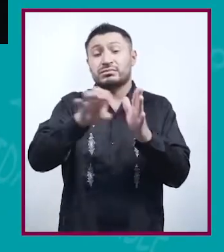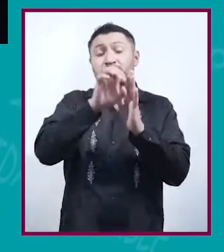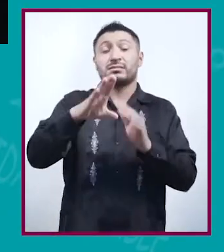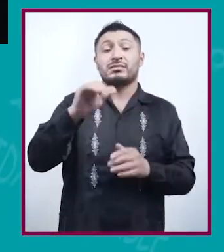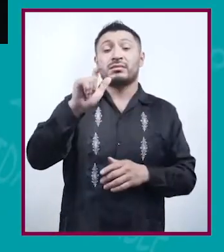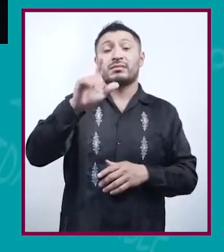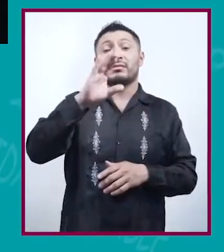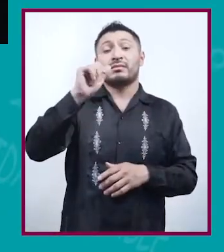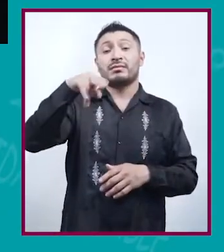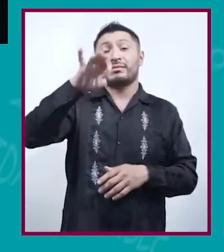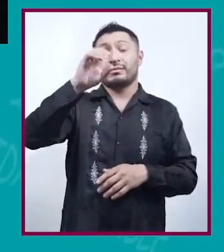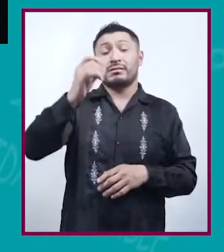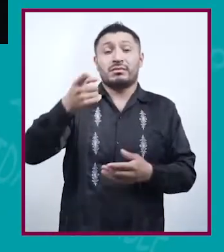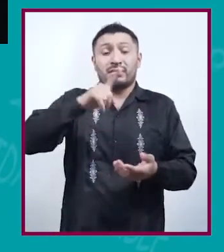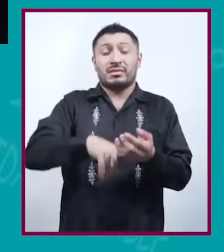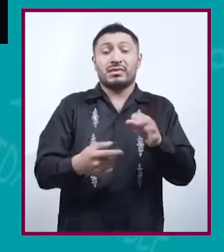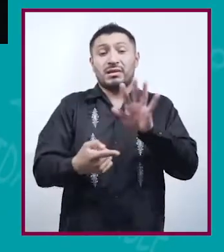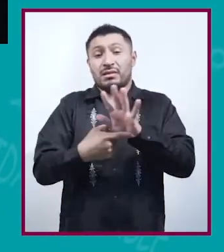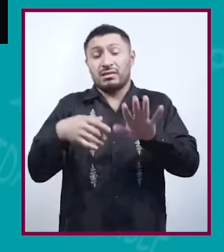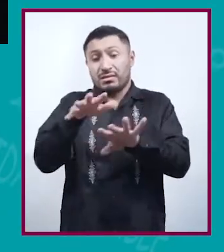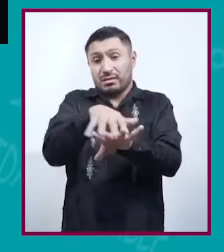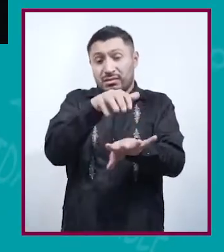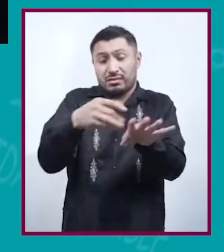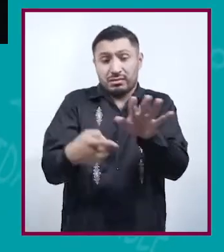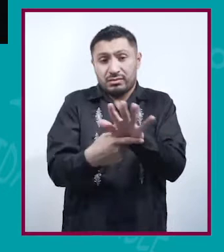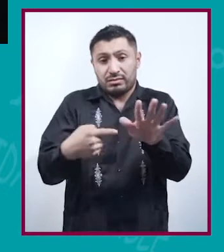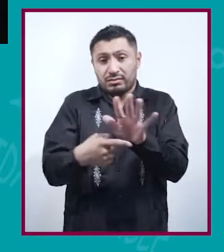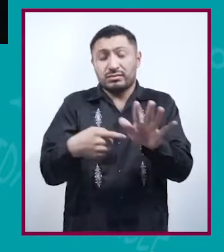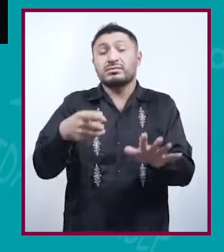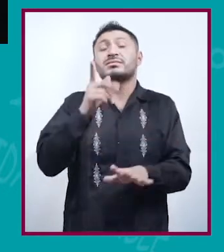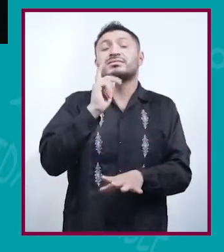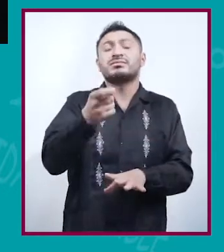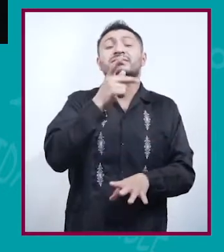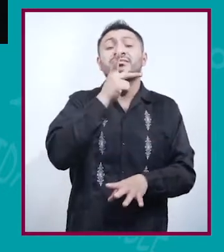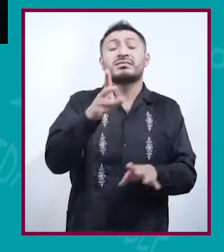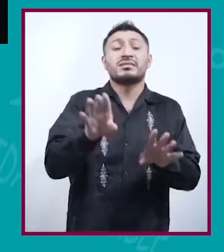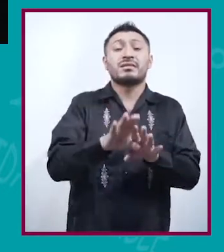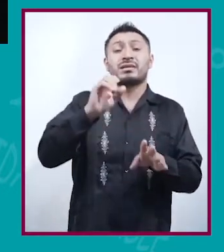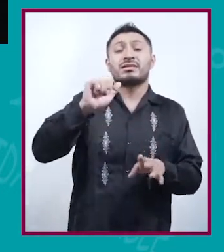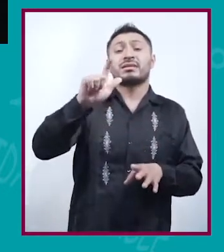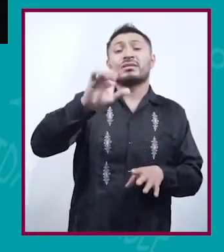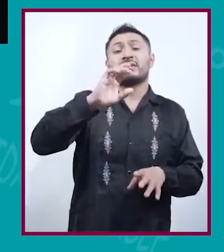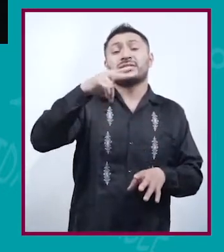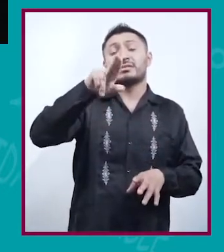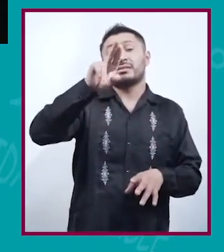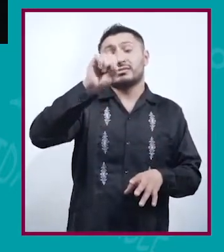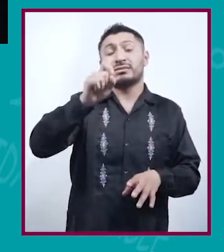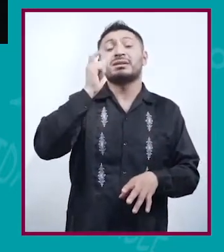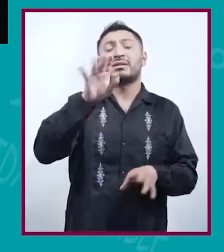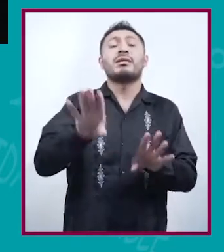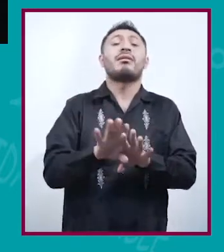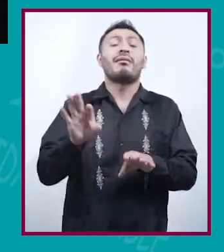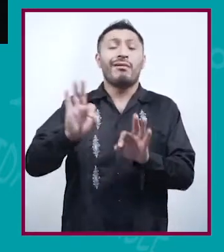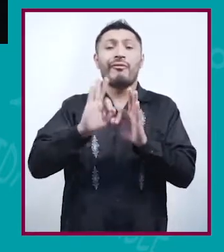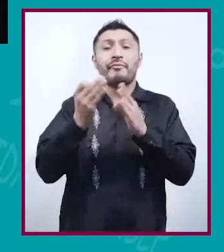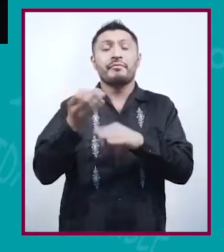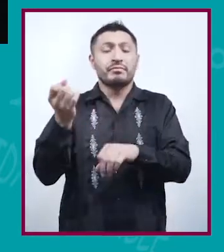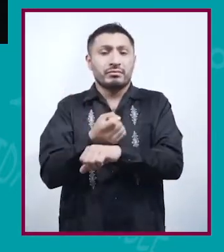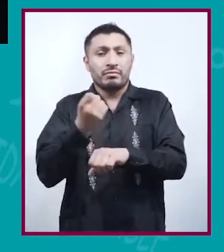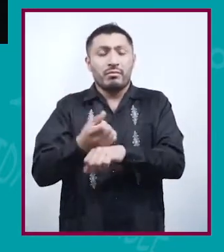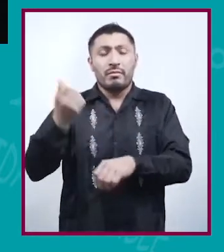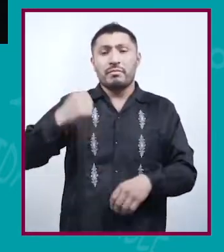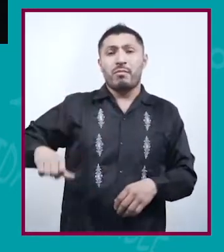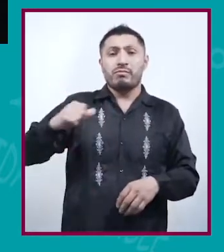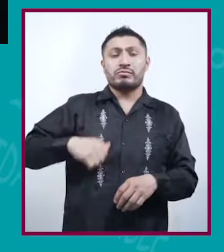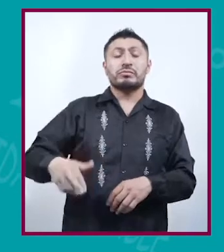ejemplo, el hueso calcáneo, que se encuentra en los talones y cuya etimología comparte raíz con calceus, que era un tipo de calzado que se